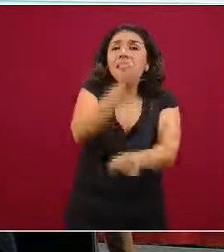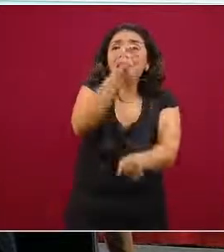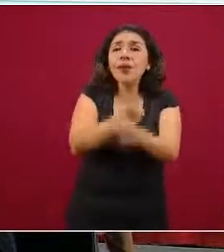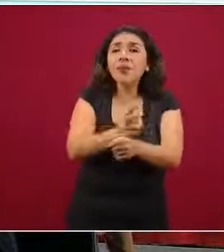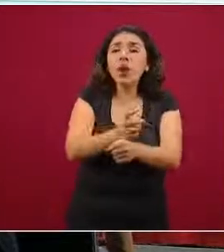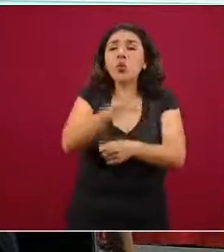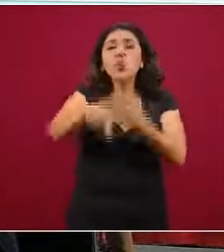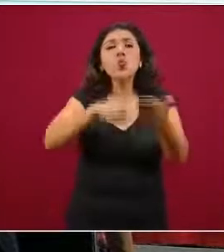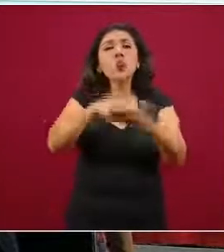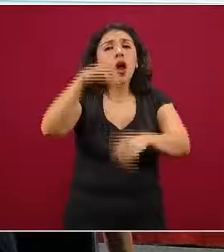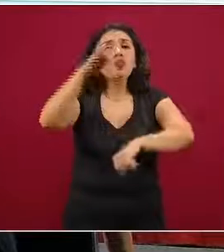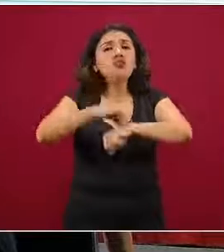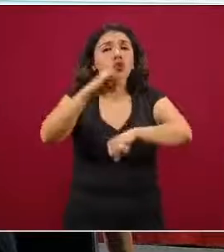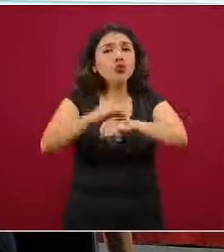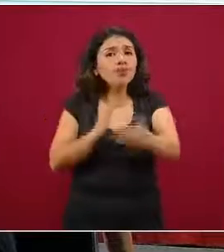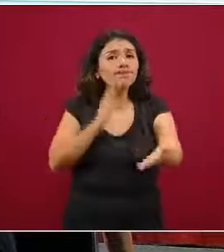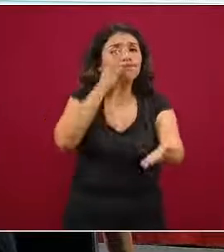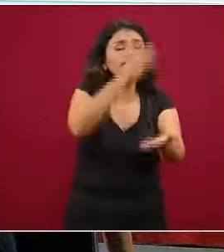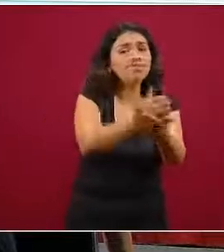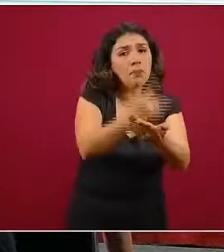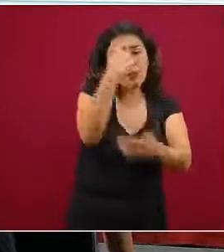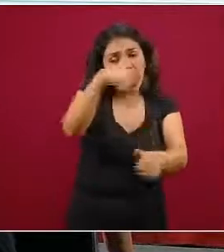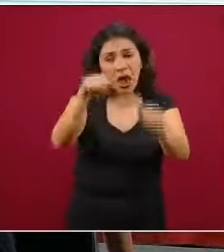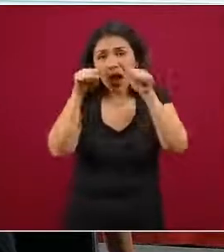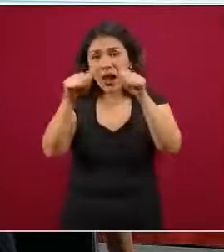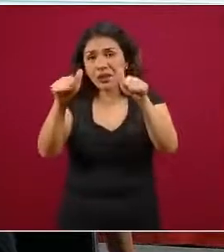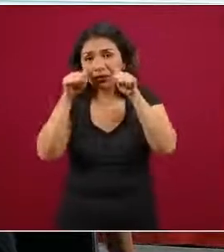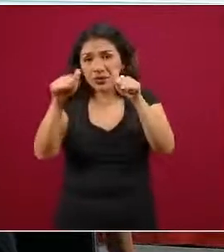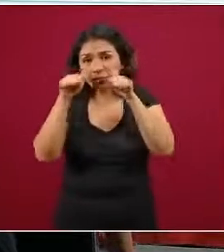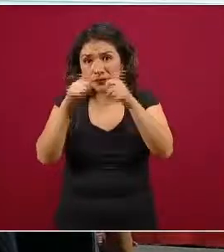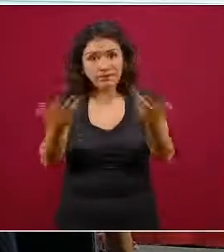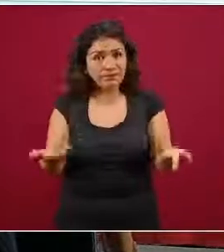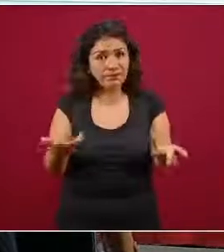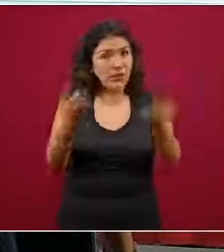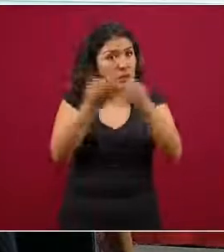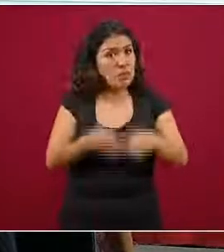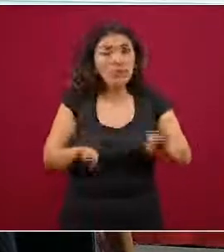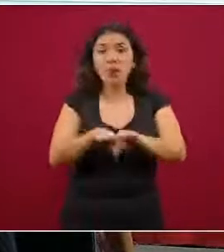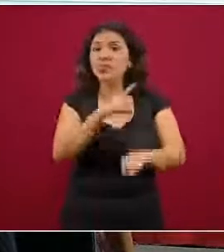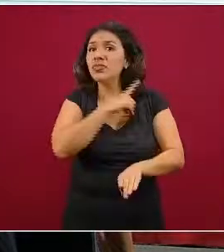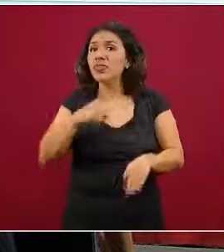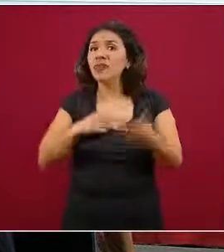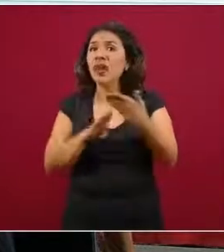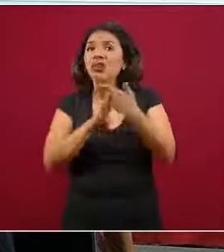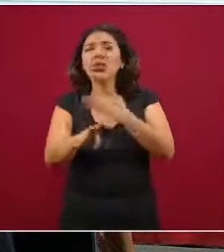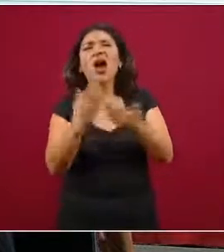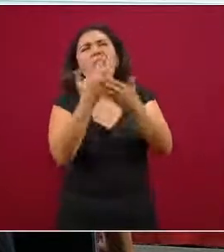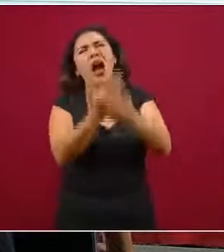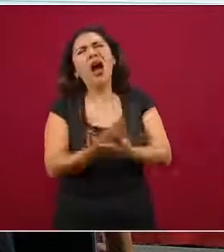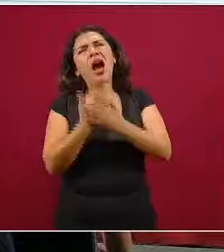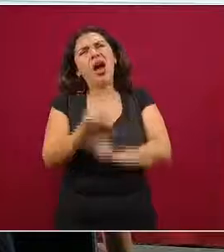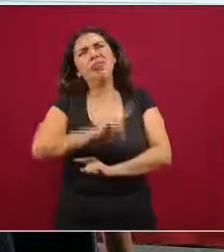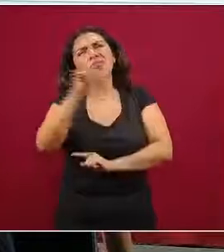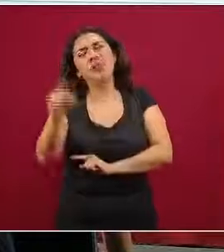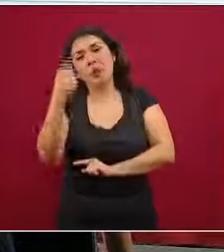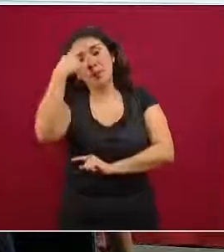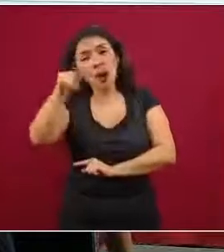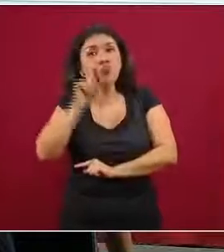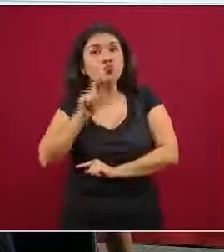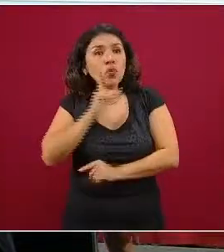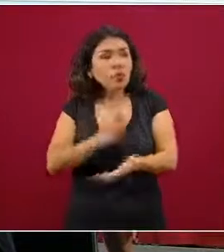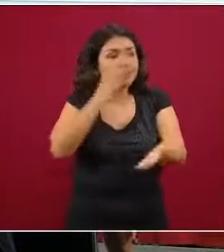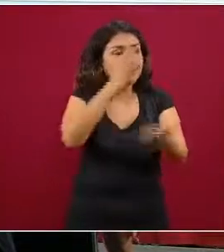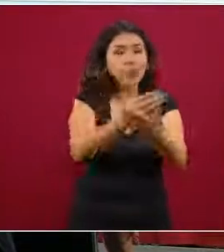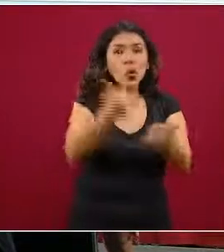los servicios de atención. Es clave que se evite la demora para que una mujer busque